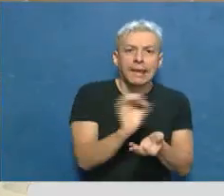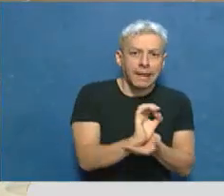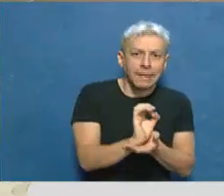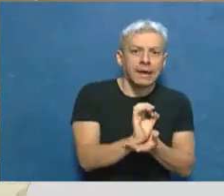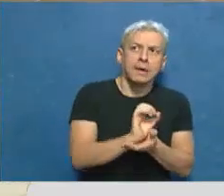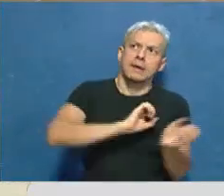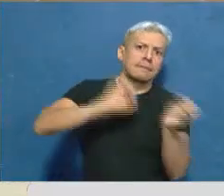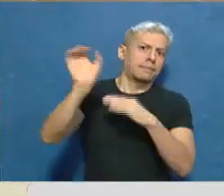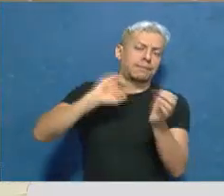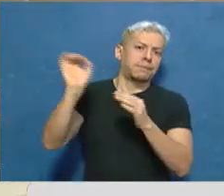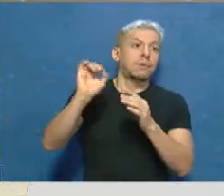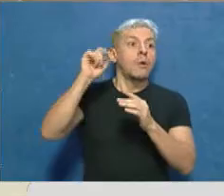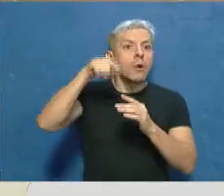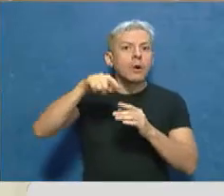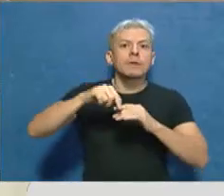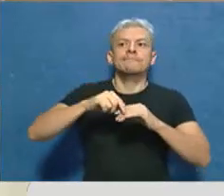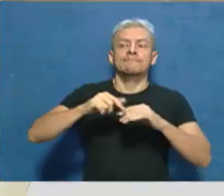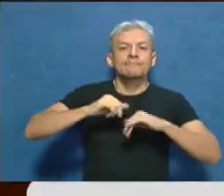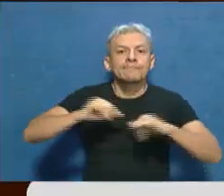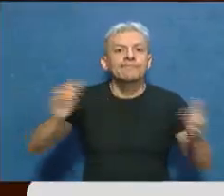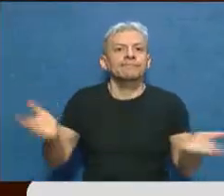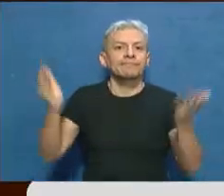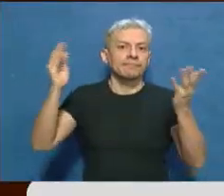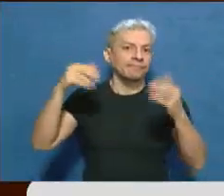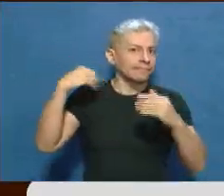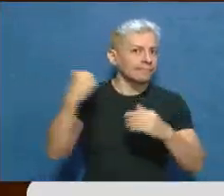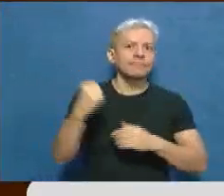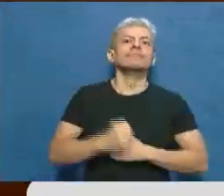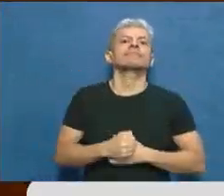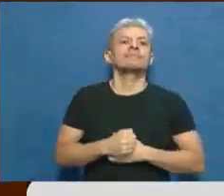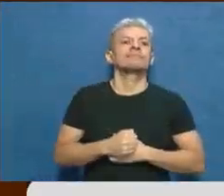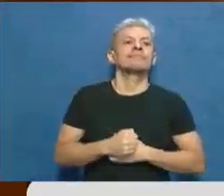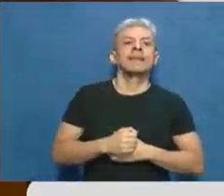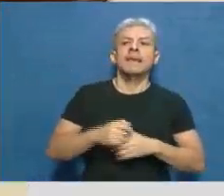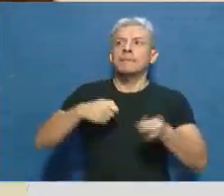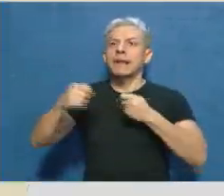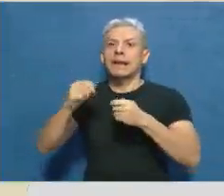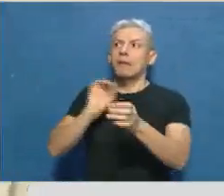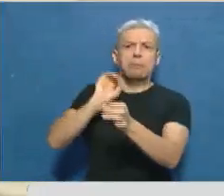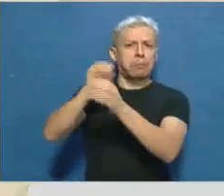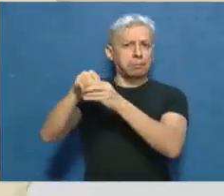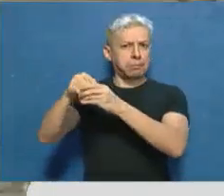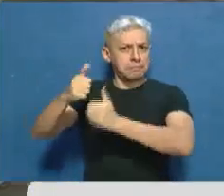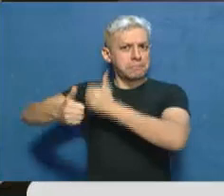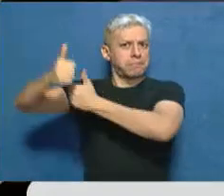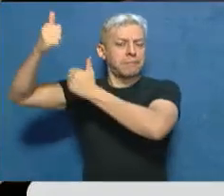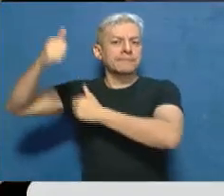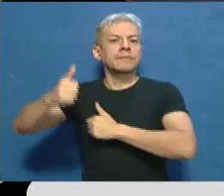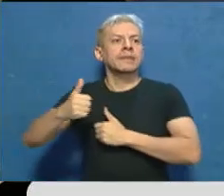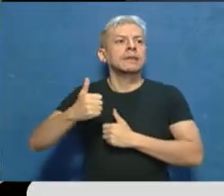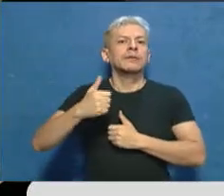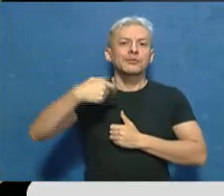exportadores, avanza con una fuerte campaña de promoción y posicionamiento de mercado. Hemos conseguido